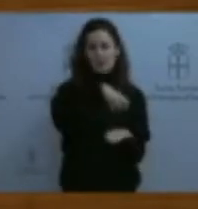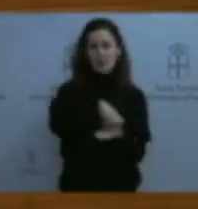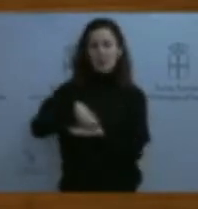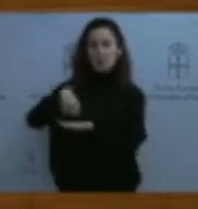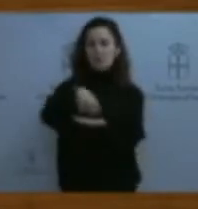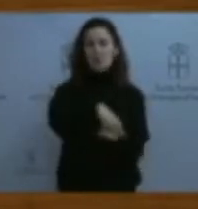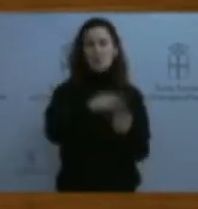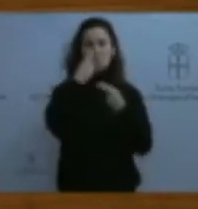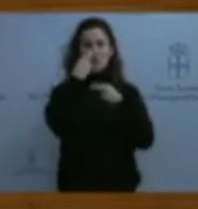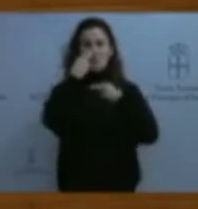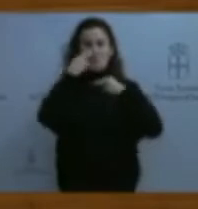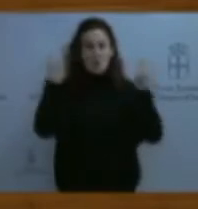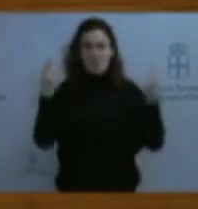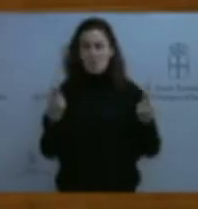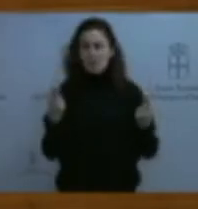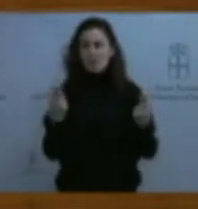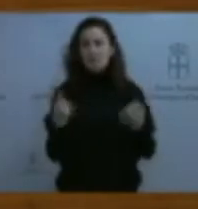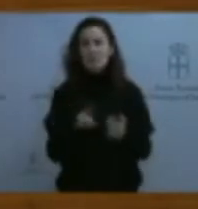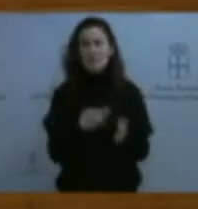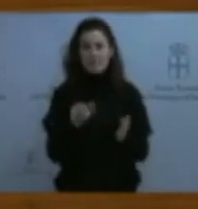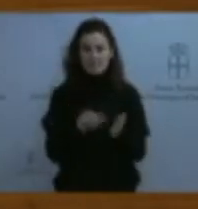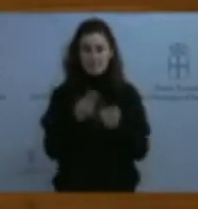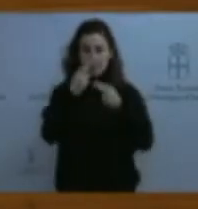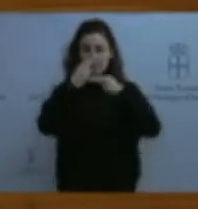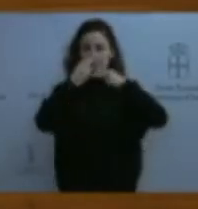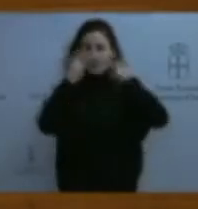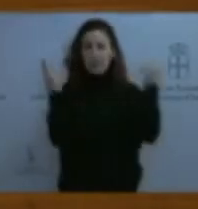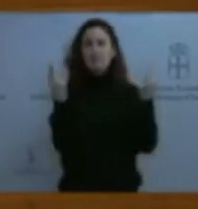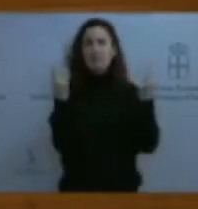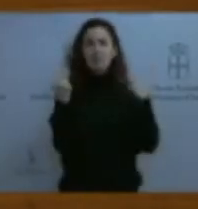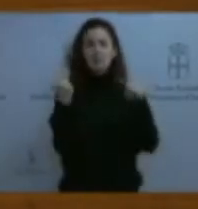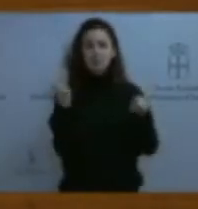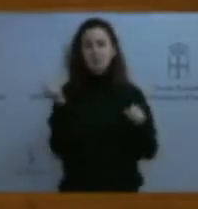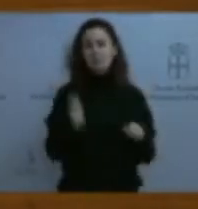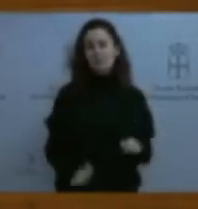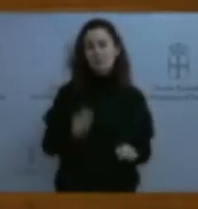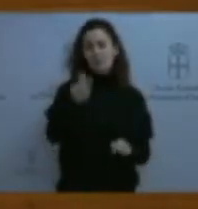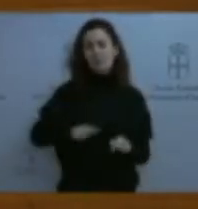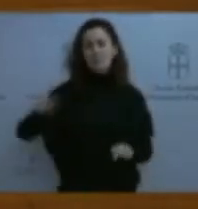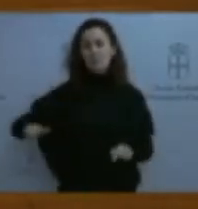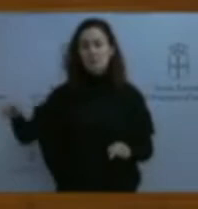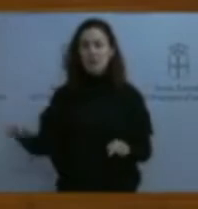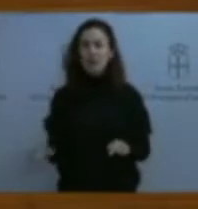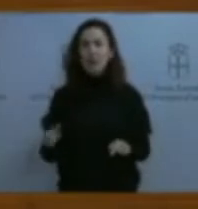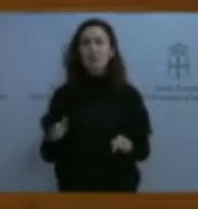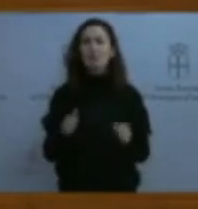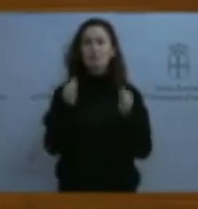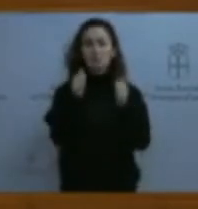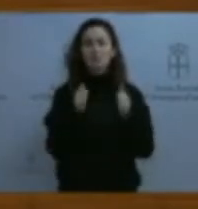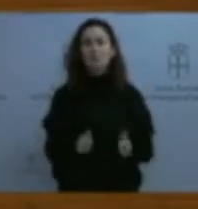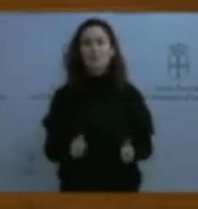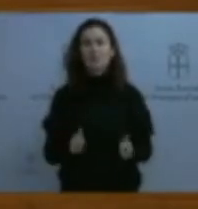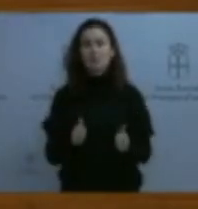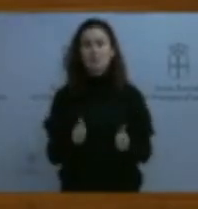públicos y un sistema público con unos profesionales altamente cualificados,